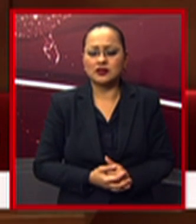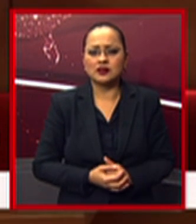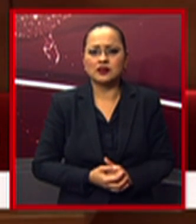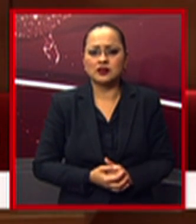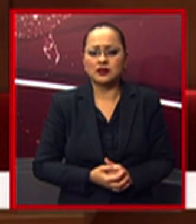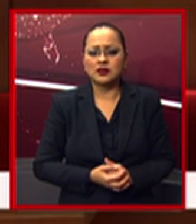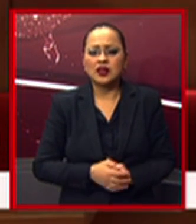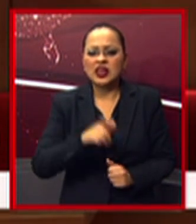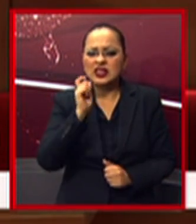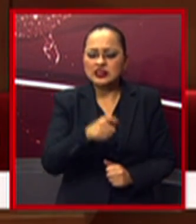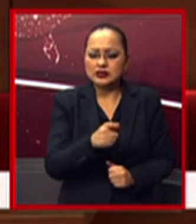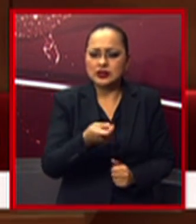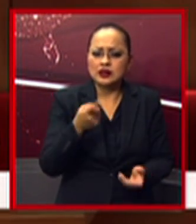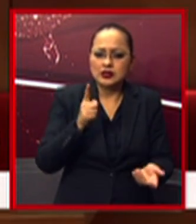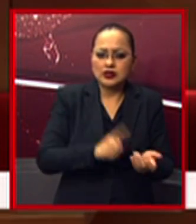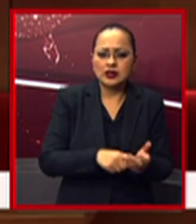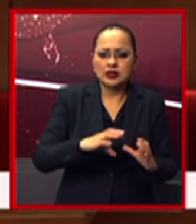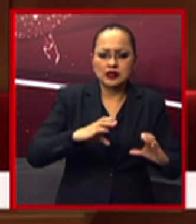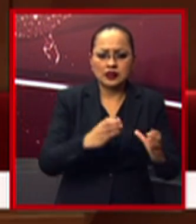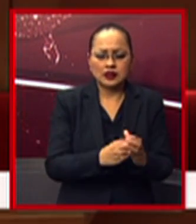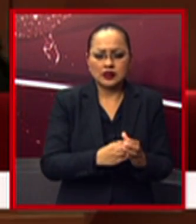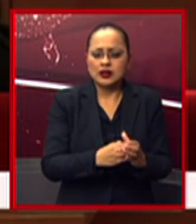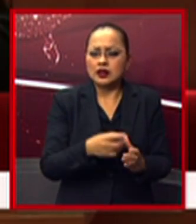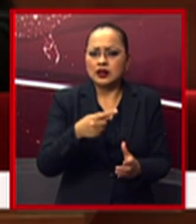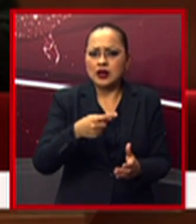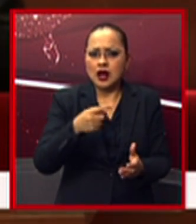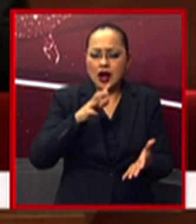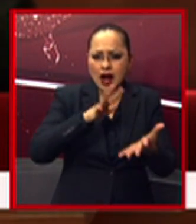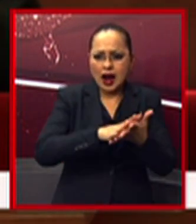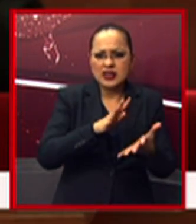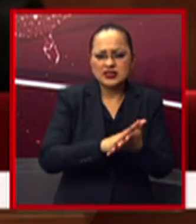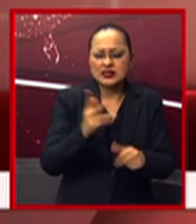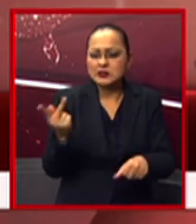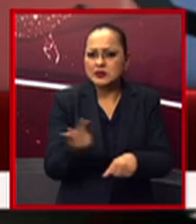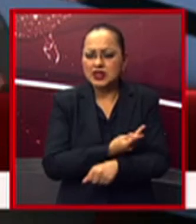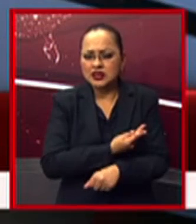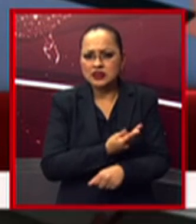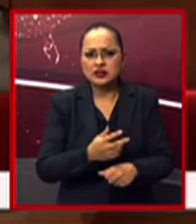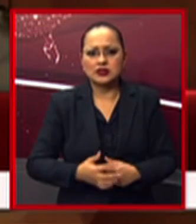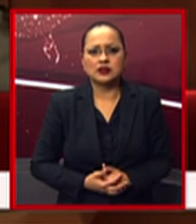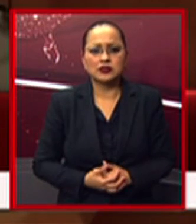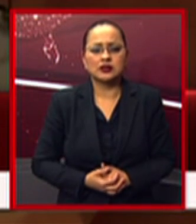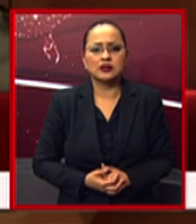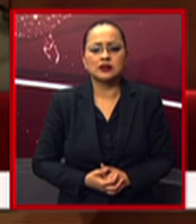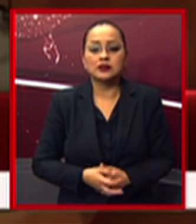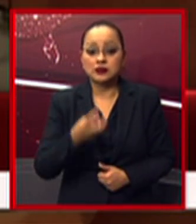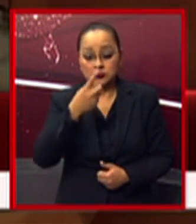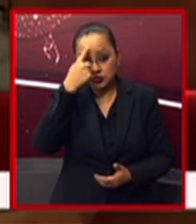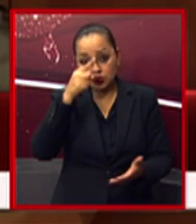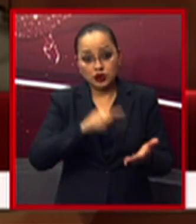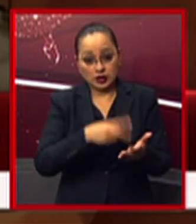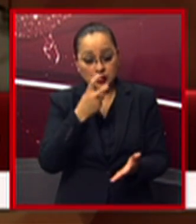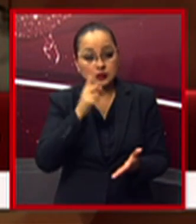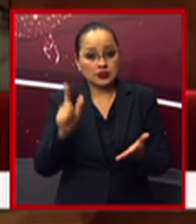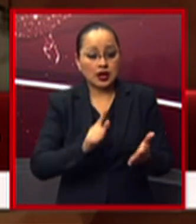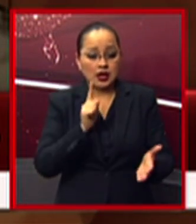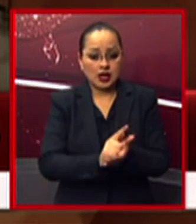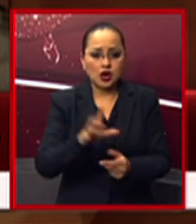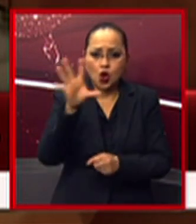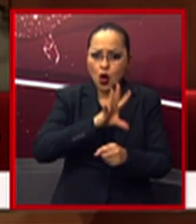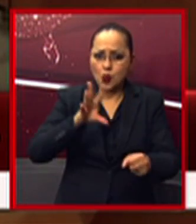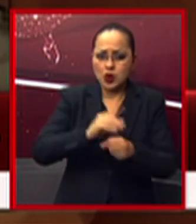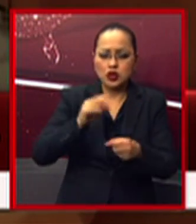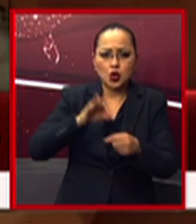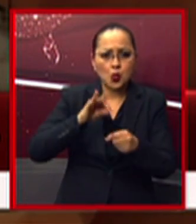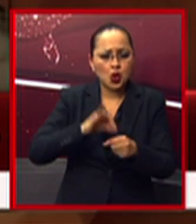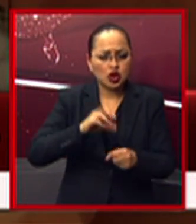de cuál es el estado que guardan los centros penitenciarios. Creo que esta ley se va a votar por unanimidad y va a ser